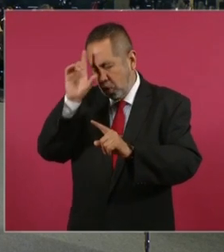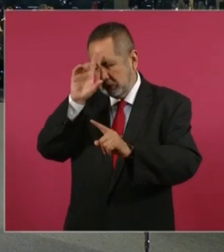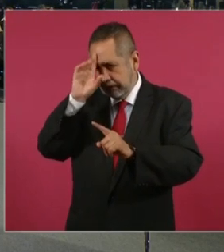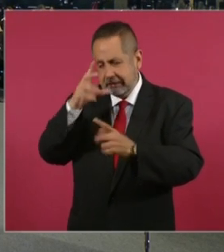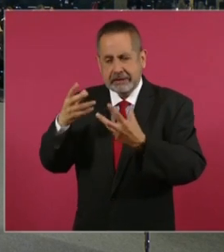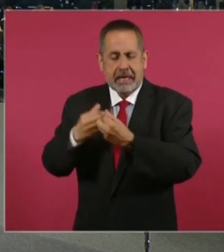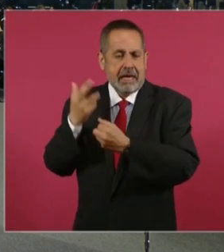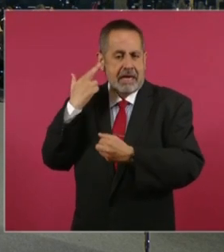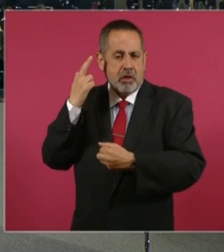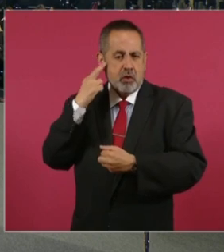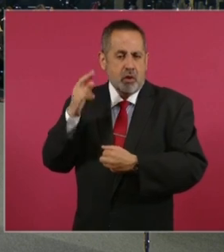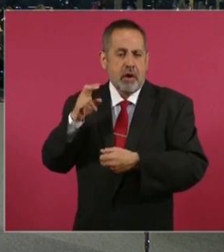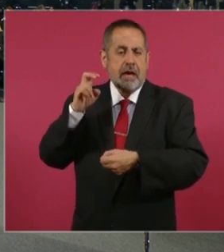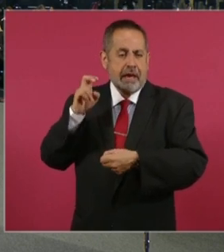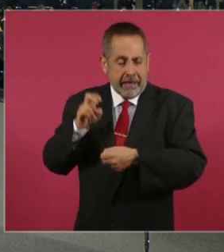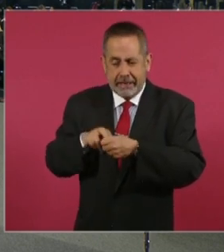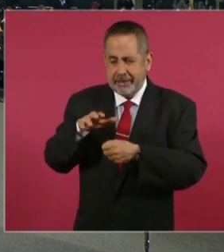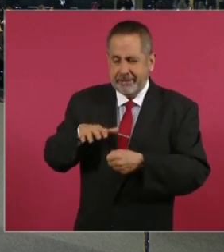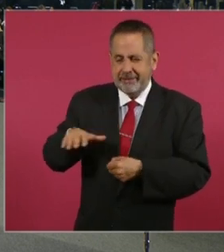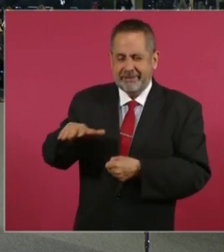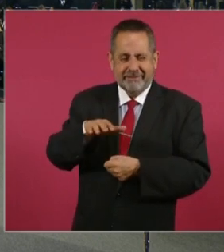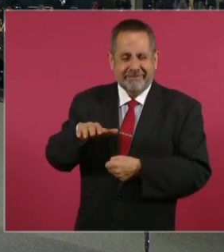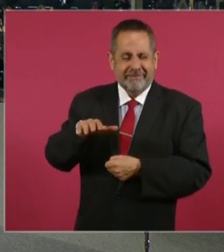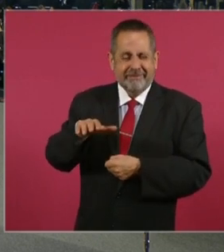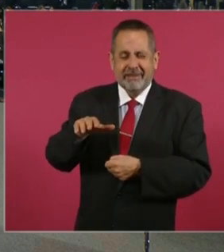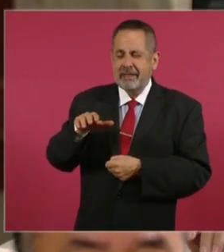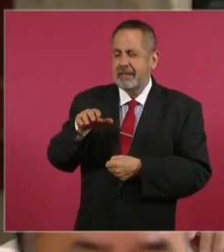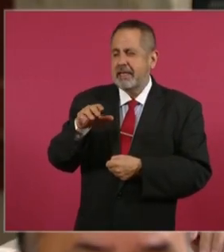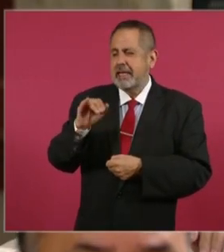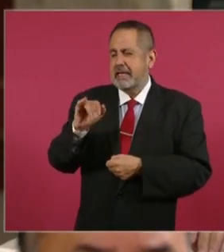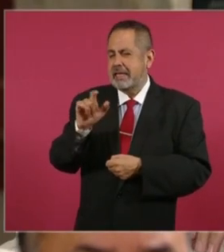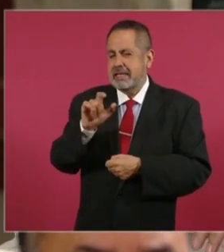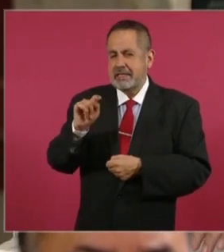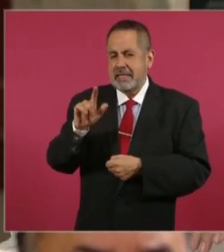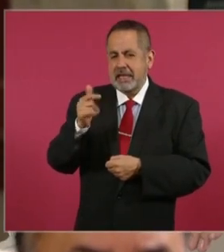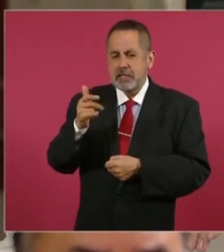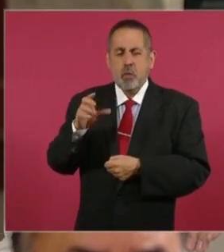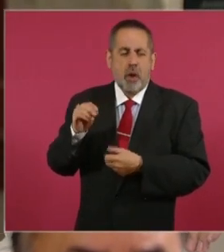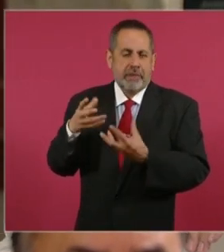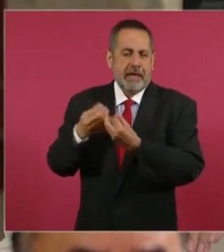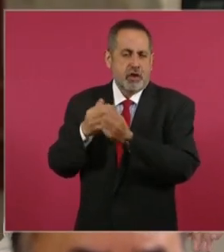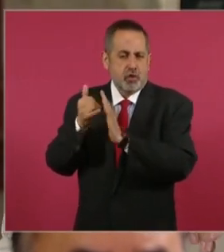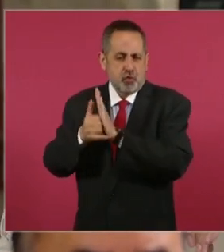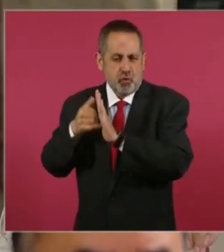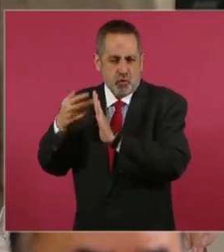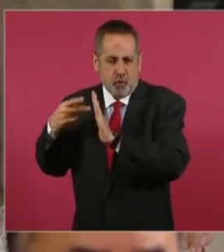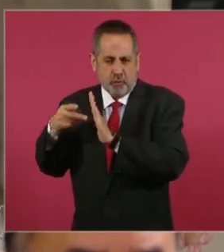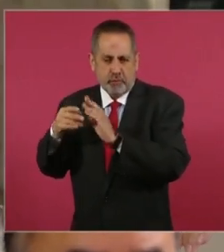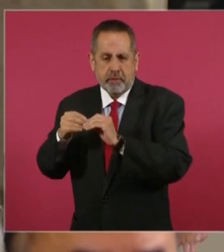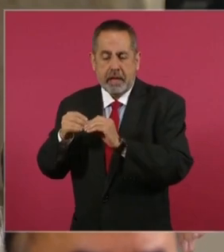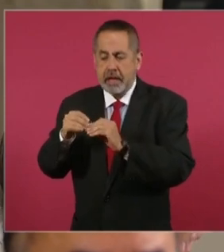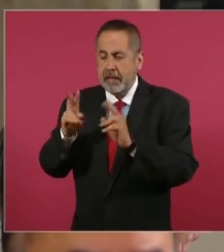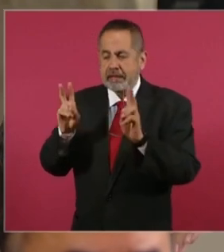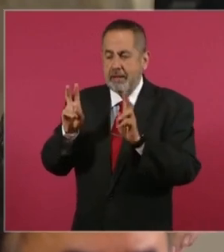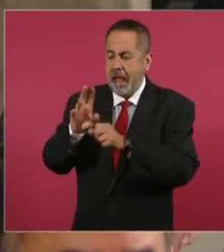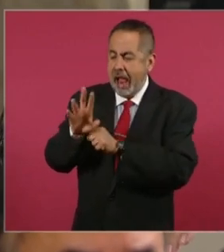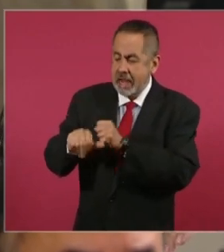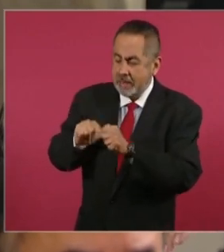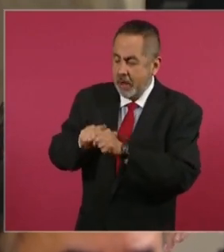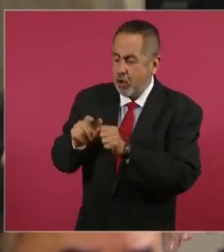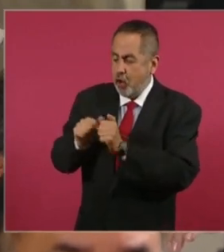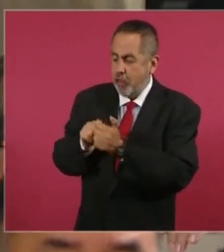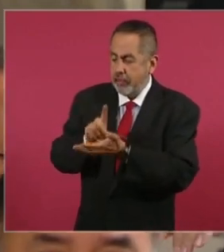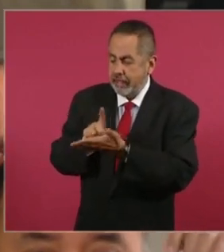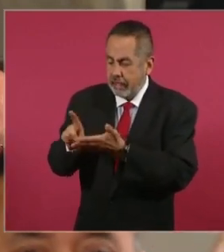radiofónico Estaciguat en el Sendero de la Luna, así como de un canal internacional de YouTube, Animales con Derechos, Uniendo